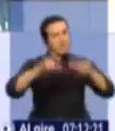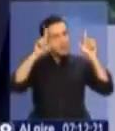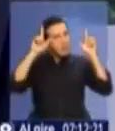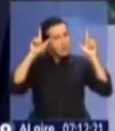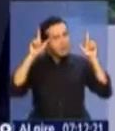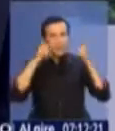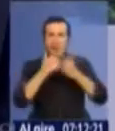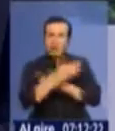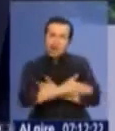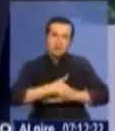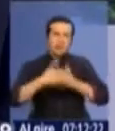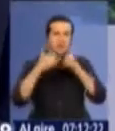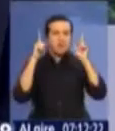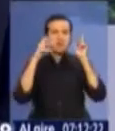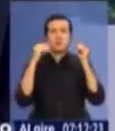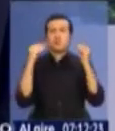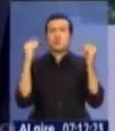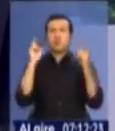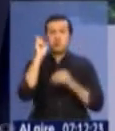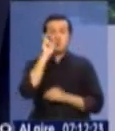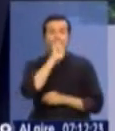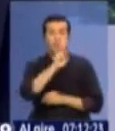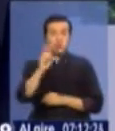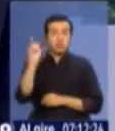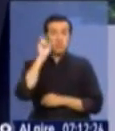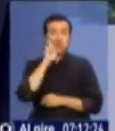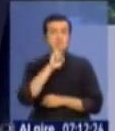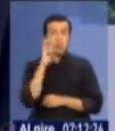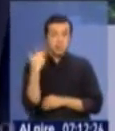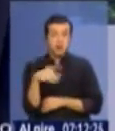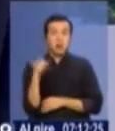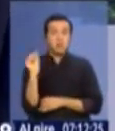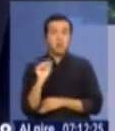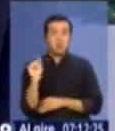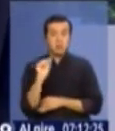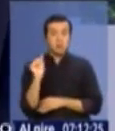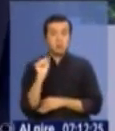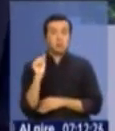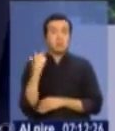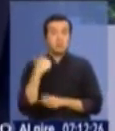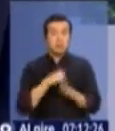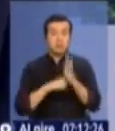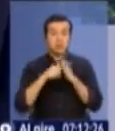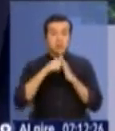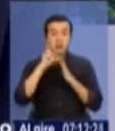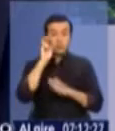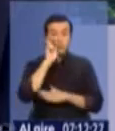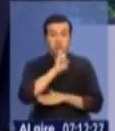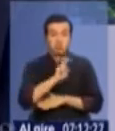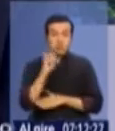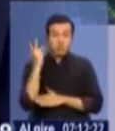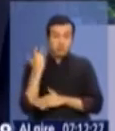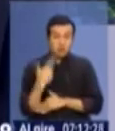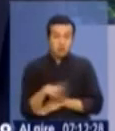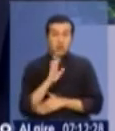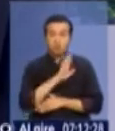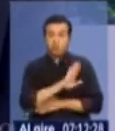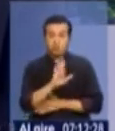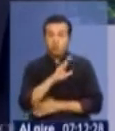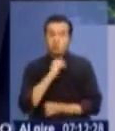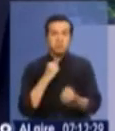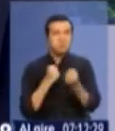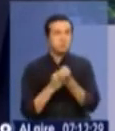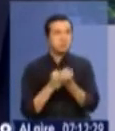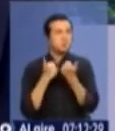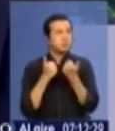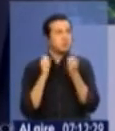tenemos paquetes turísticos y estamos trabajando con el ministro de turismo que también se ha portado tan tan bien no